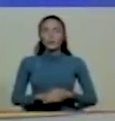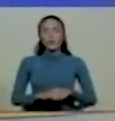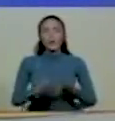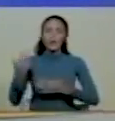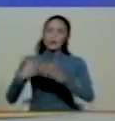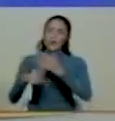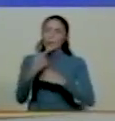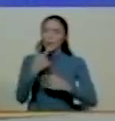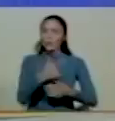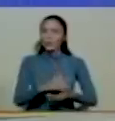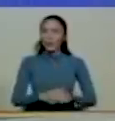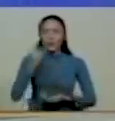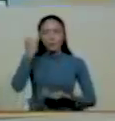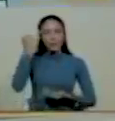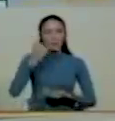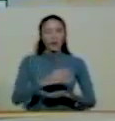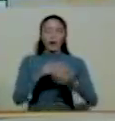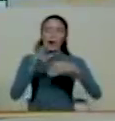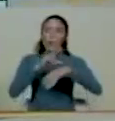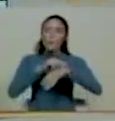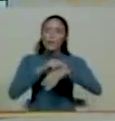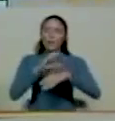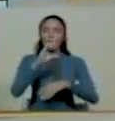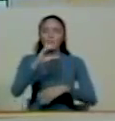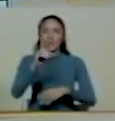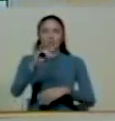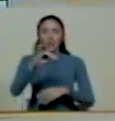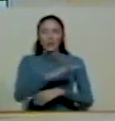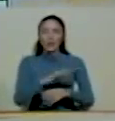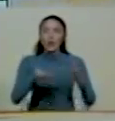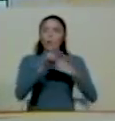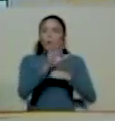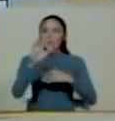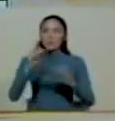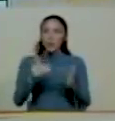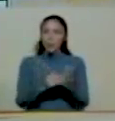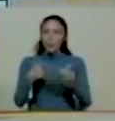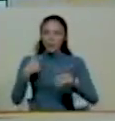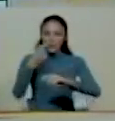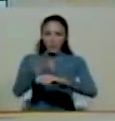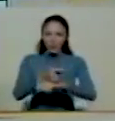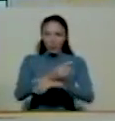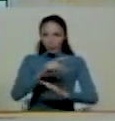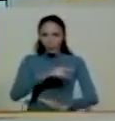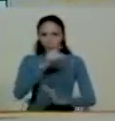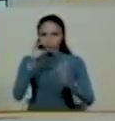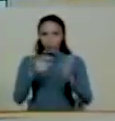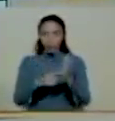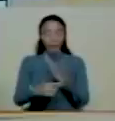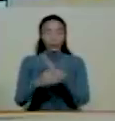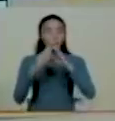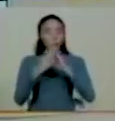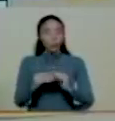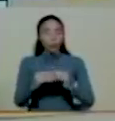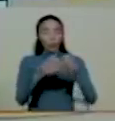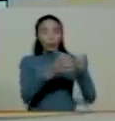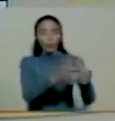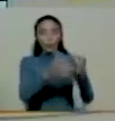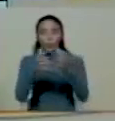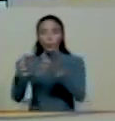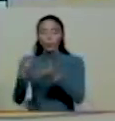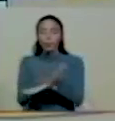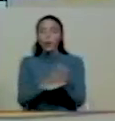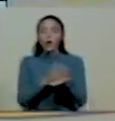vez que los médicos integrales comunitarios, los 25.000 que se han graduado, tiene que conformar un